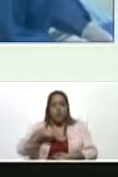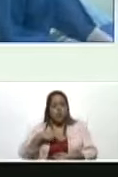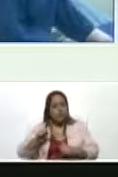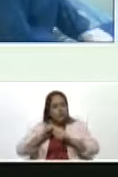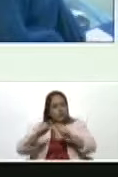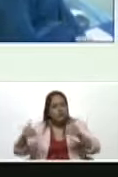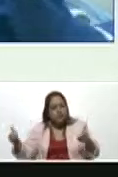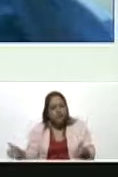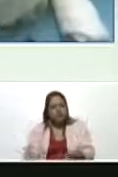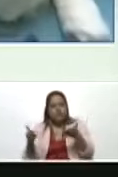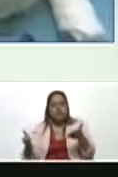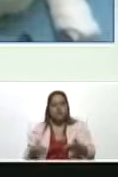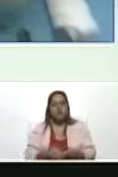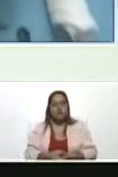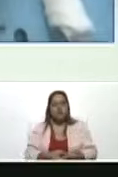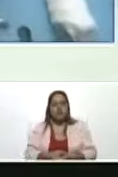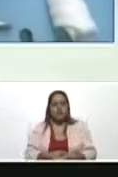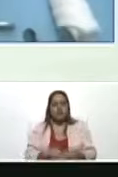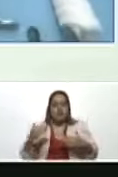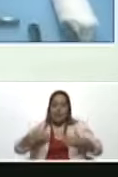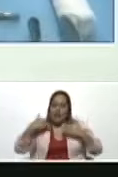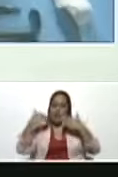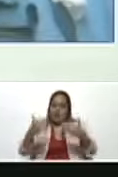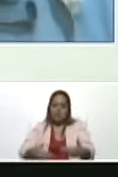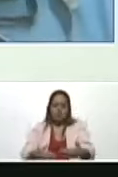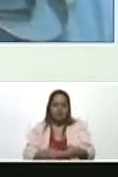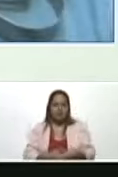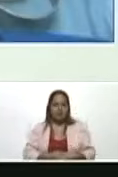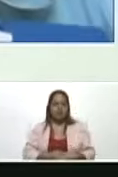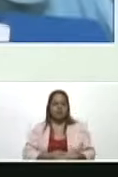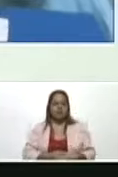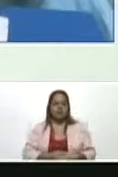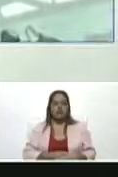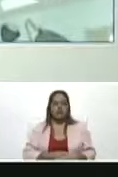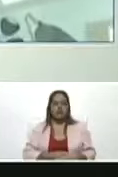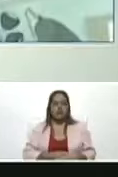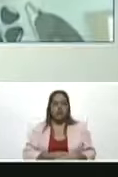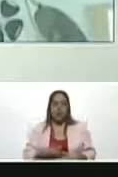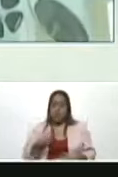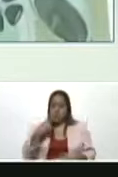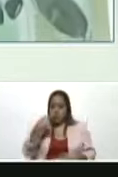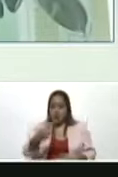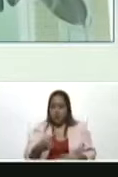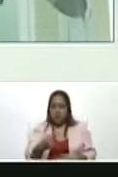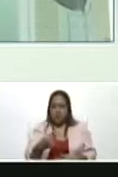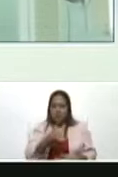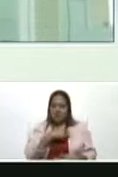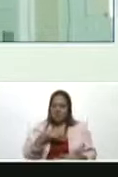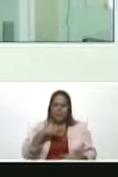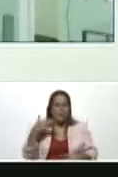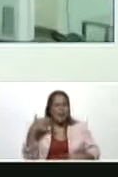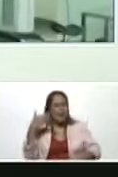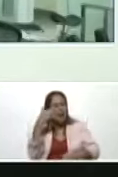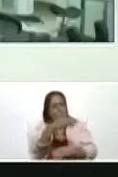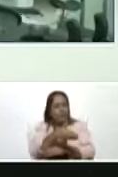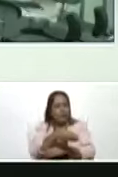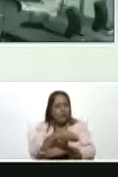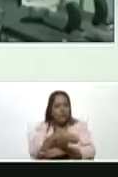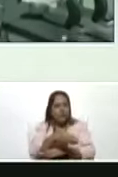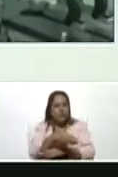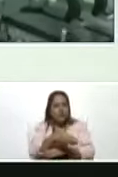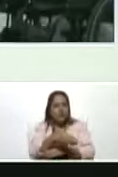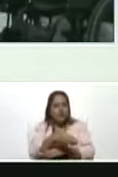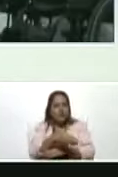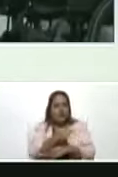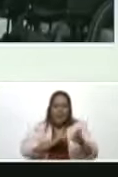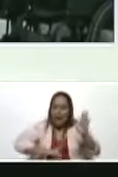es ¡pa'lante! O como digo yo ahora, nosotros lo que vamos es